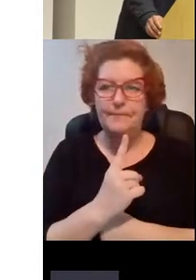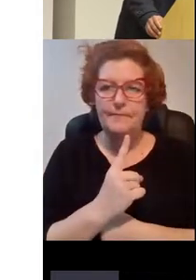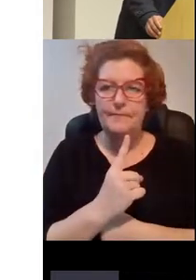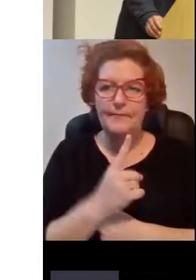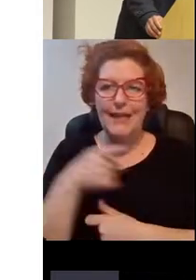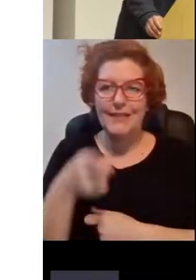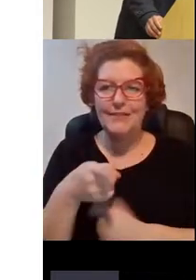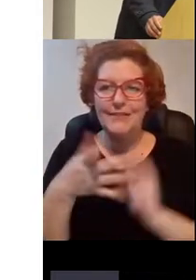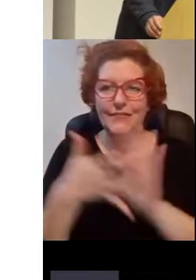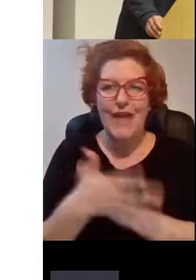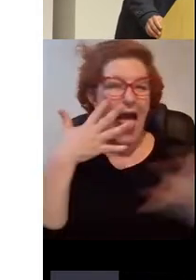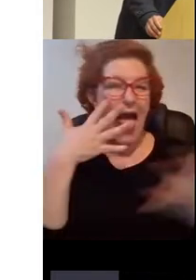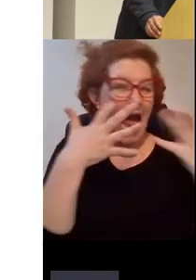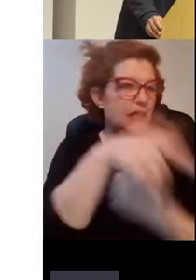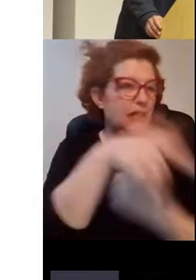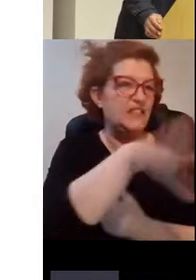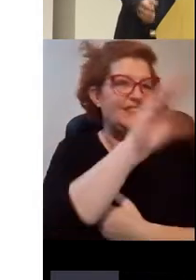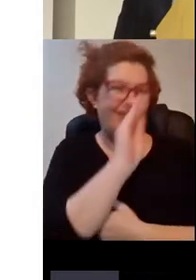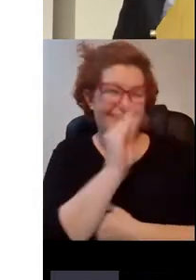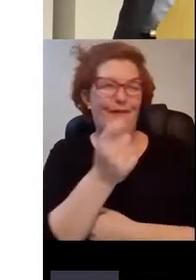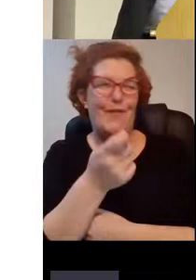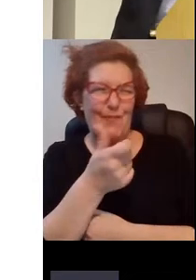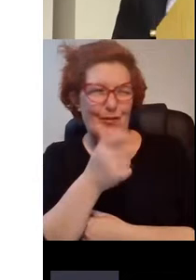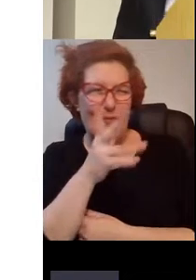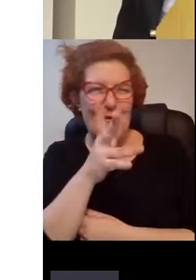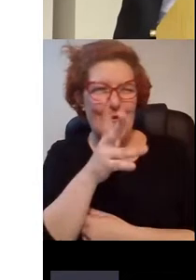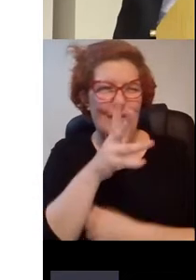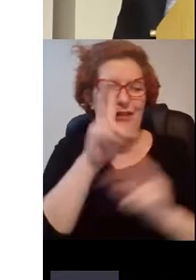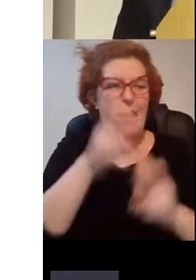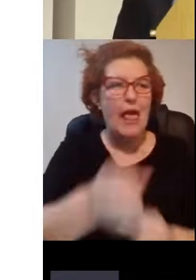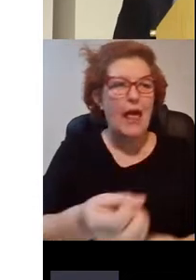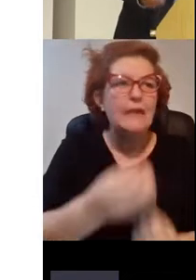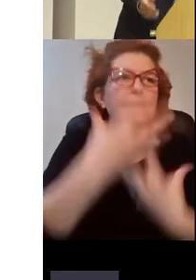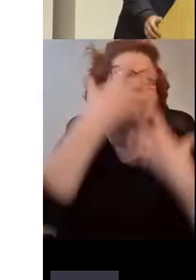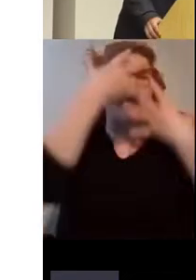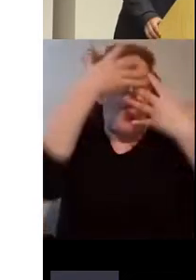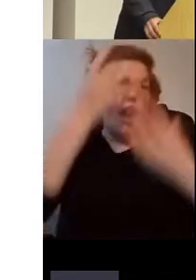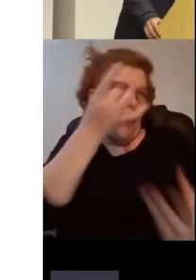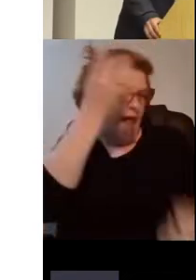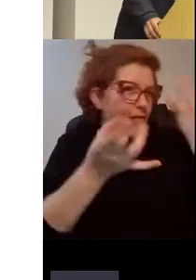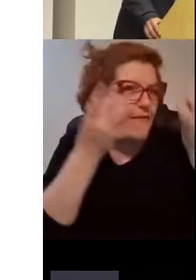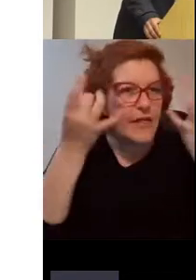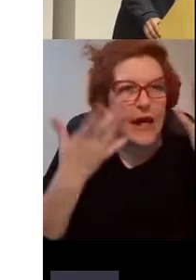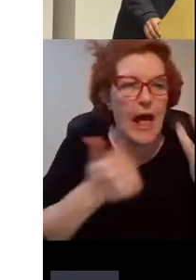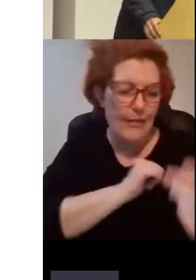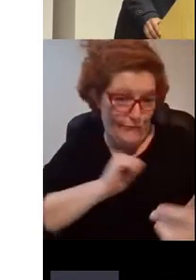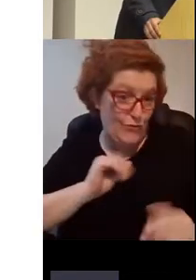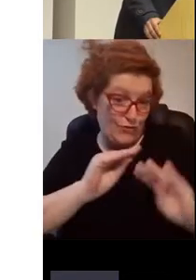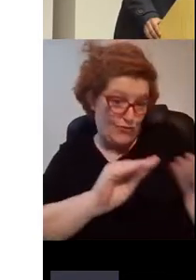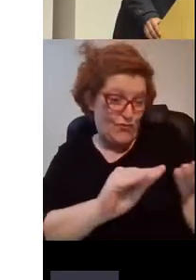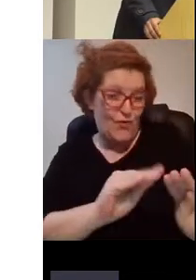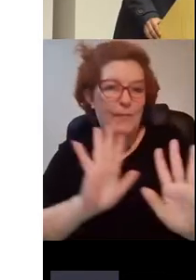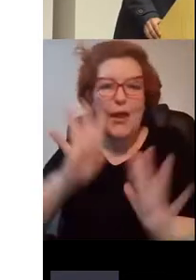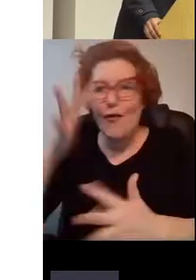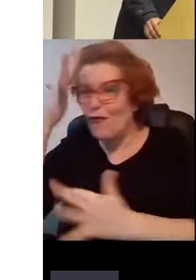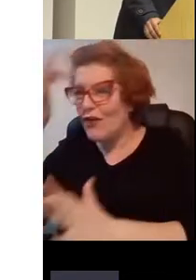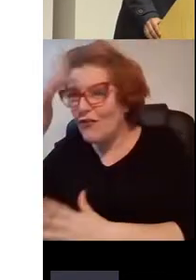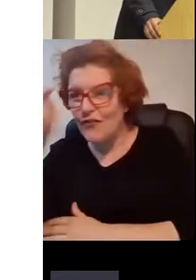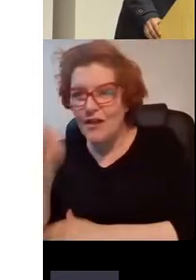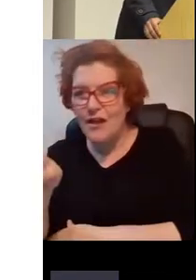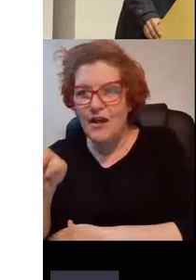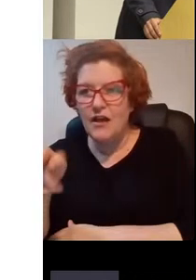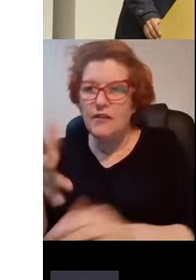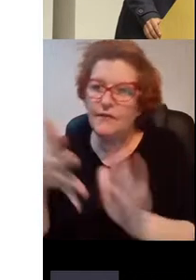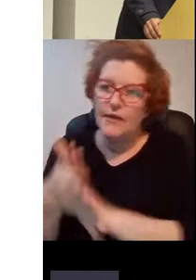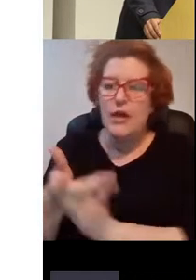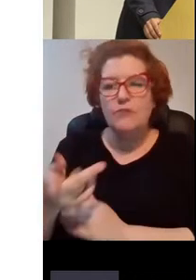Eso en el arte se entiende un poco en términos de la inspiración, la creatividad, cualidades individuales, pero en la filosofía ha tenido una serie